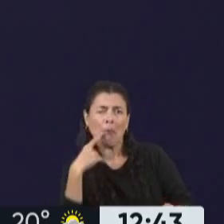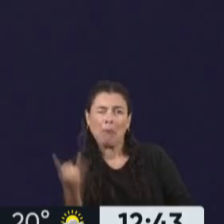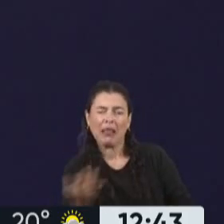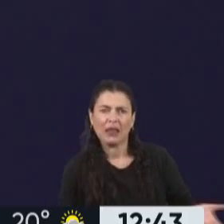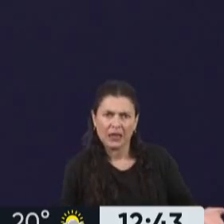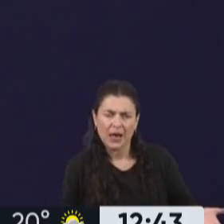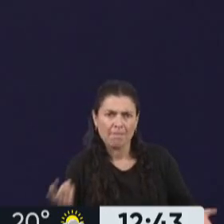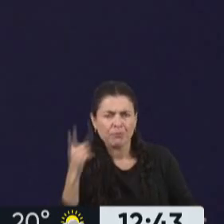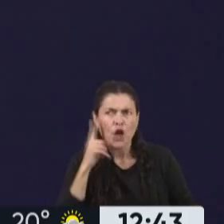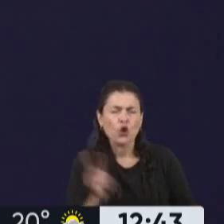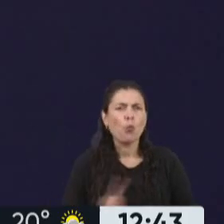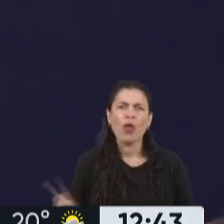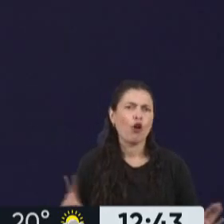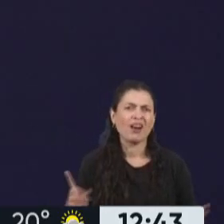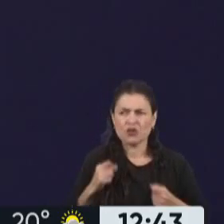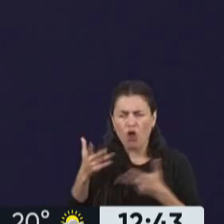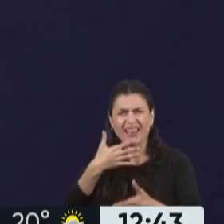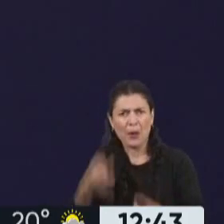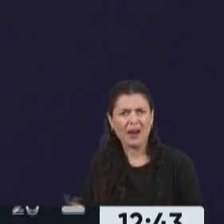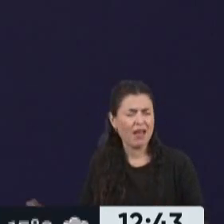increíble. También